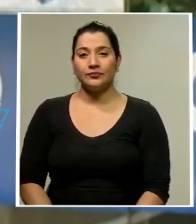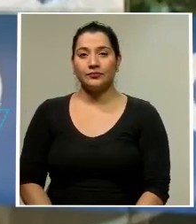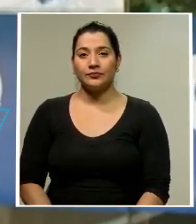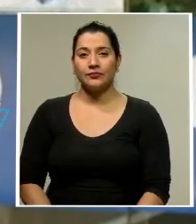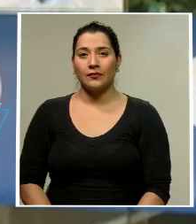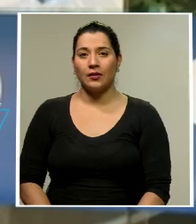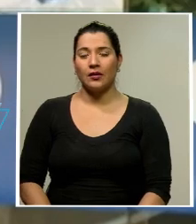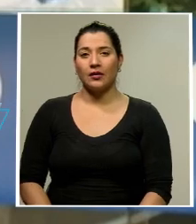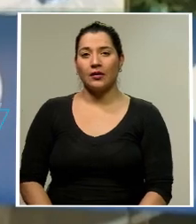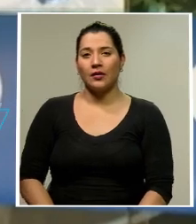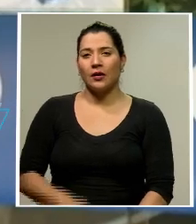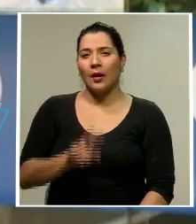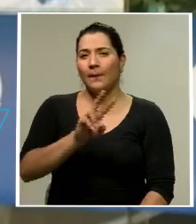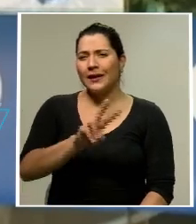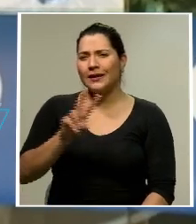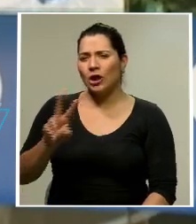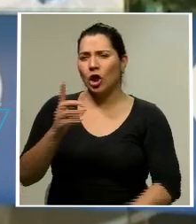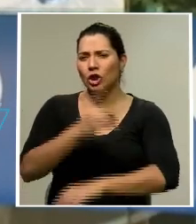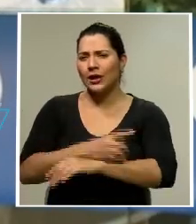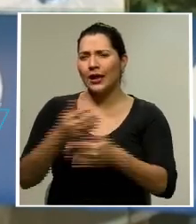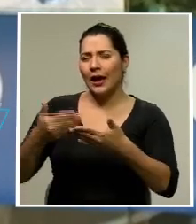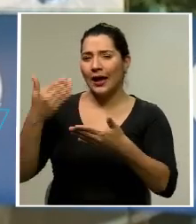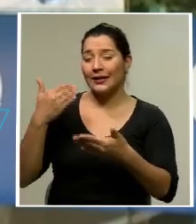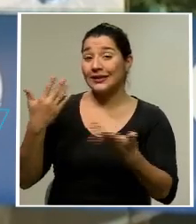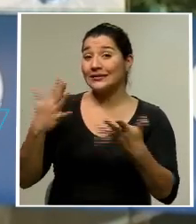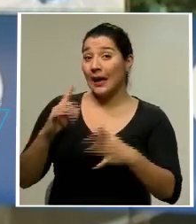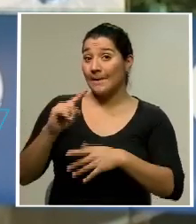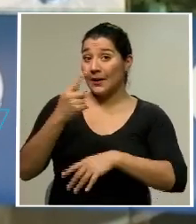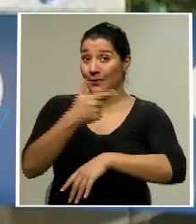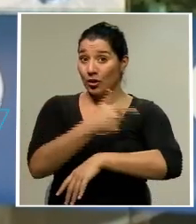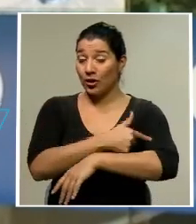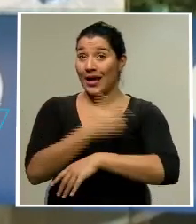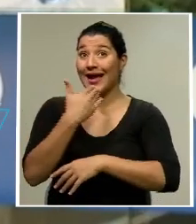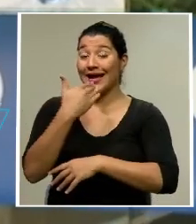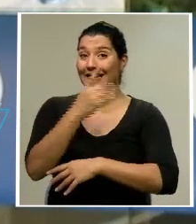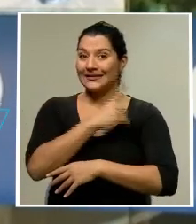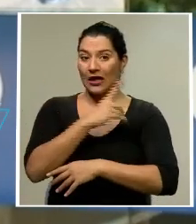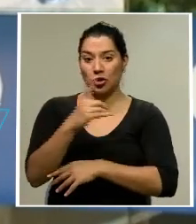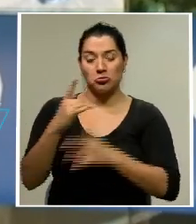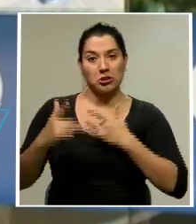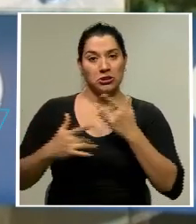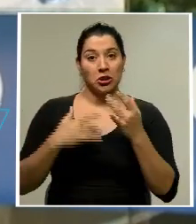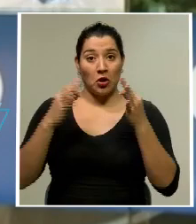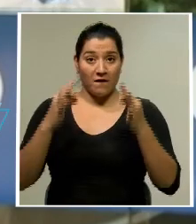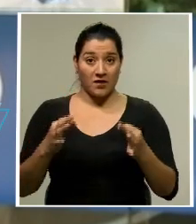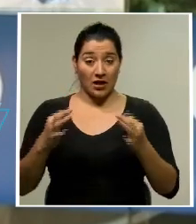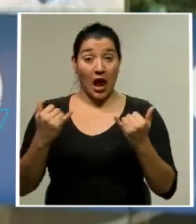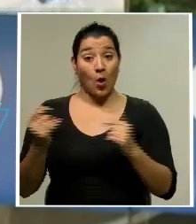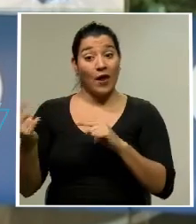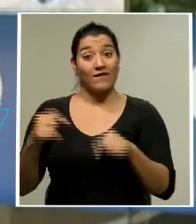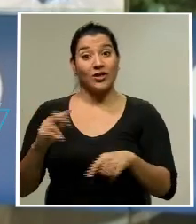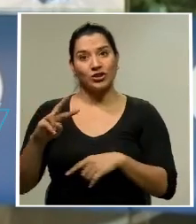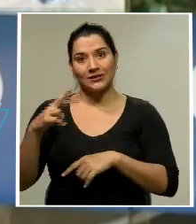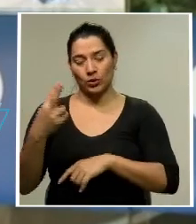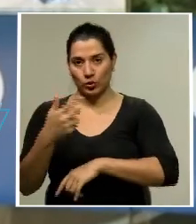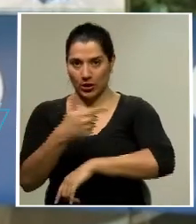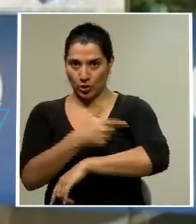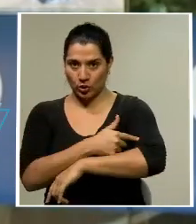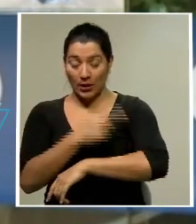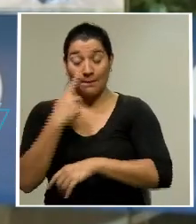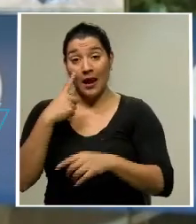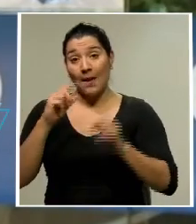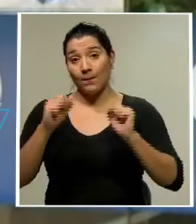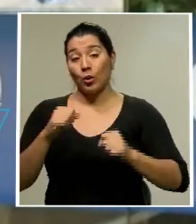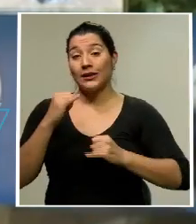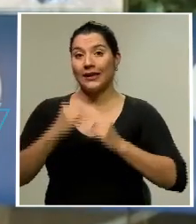Hace 22 días pusimos la primera dosis, y gracias a Dios nos fue muy bien, ¿verdad? Ahora venimos ya a la segunda dosis, ¿verdad? Para